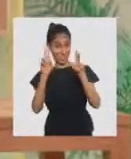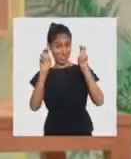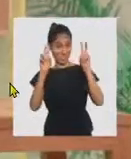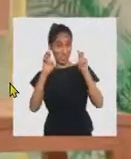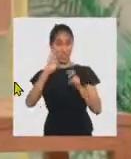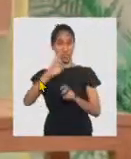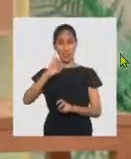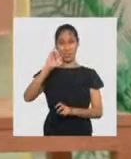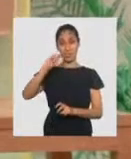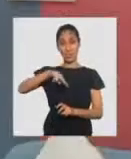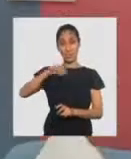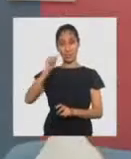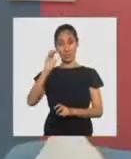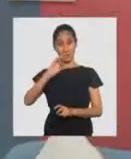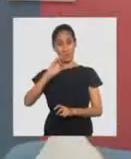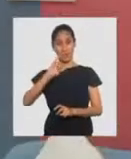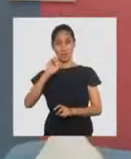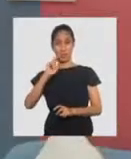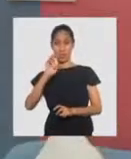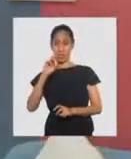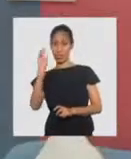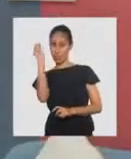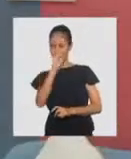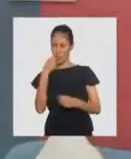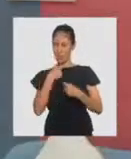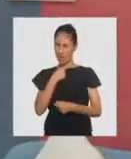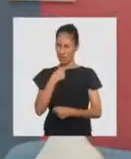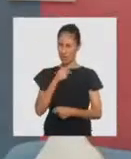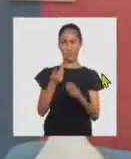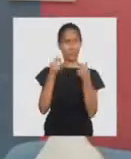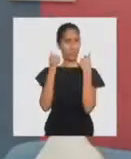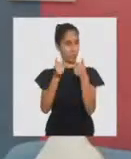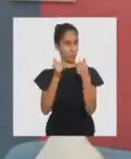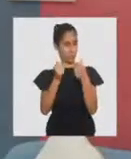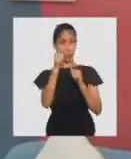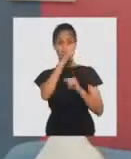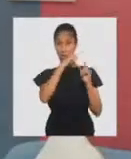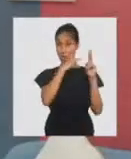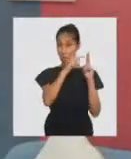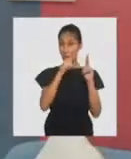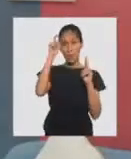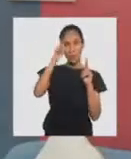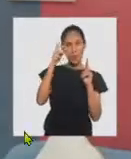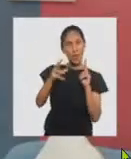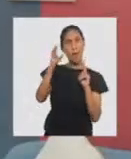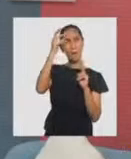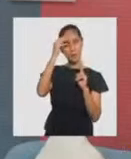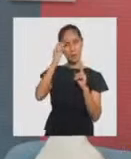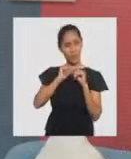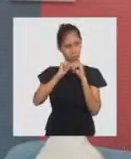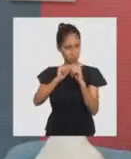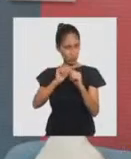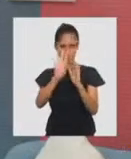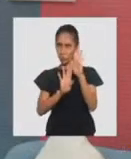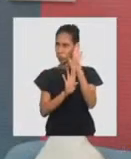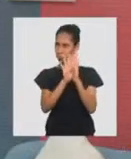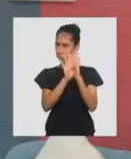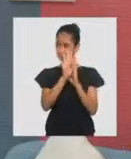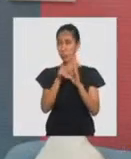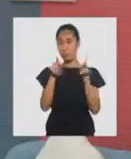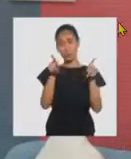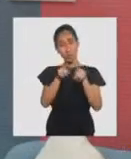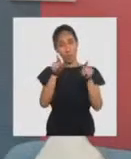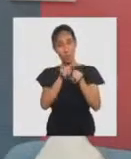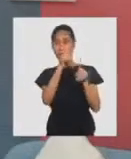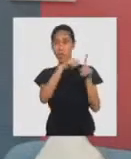financieros, no. Eso me encanta. ¡Qué bueno! Porque necesitan conocer sobre ello para seguir avanzando con su emprendimiento. Además, están pensando en